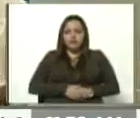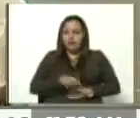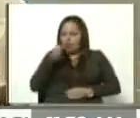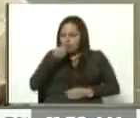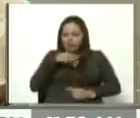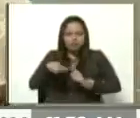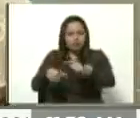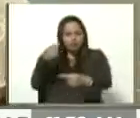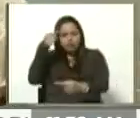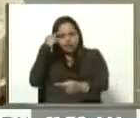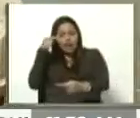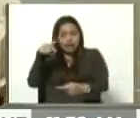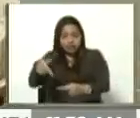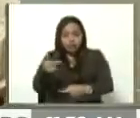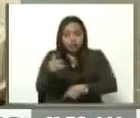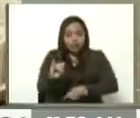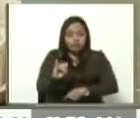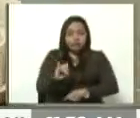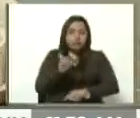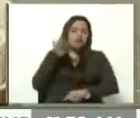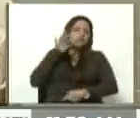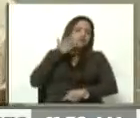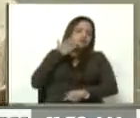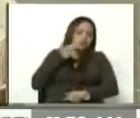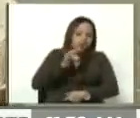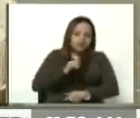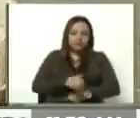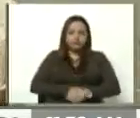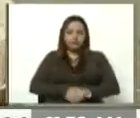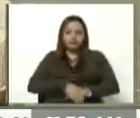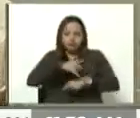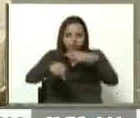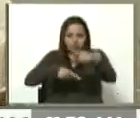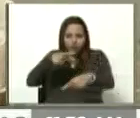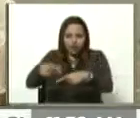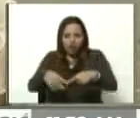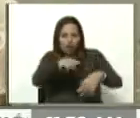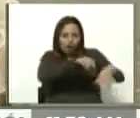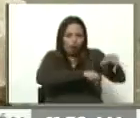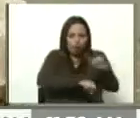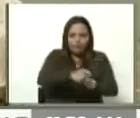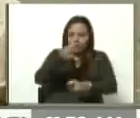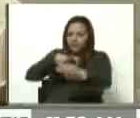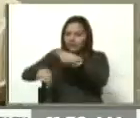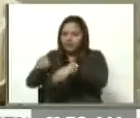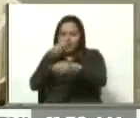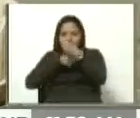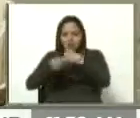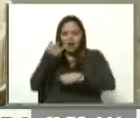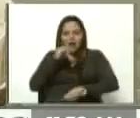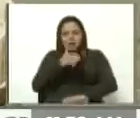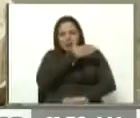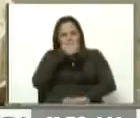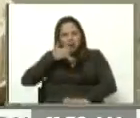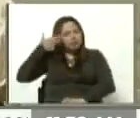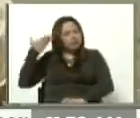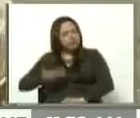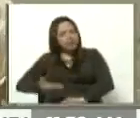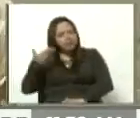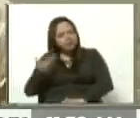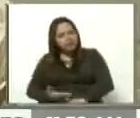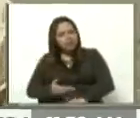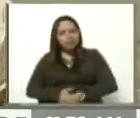Eso implica que el proceso de compraventa de alimentos ha mejorado significativamente y sin